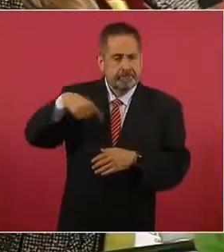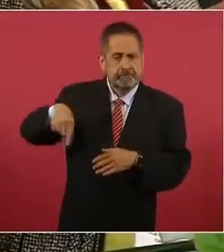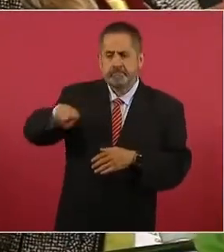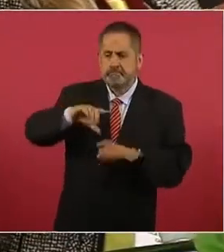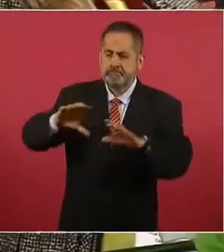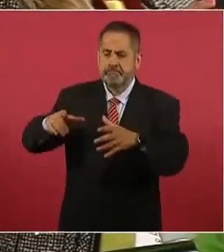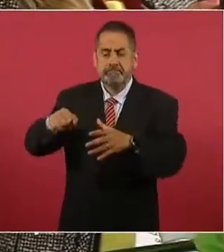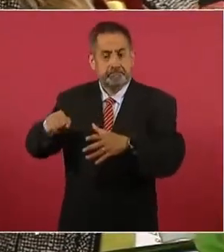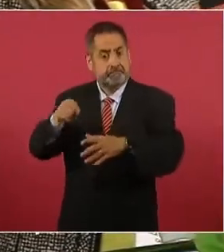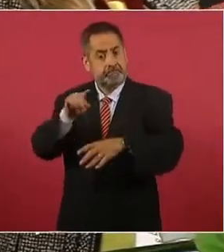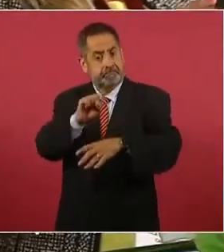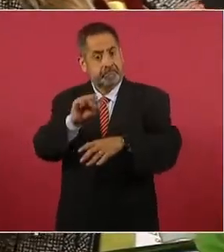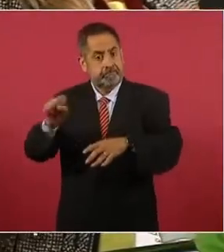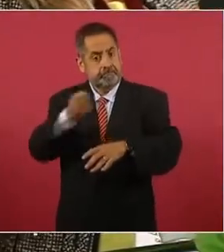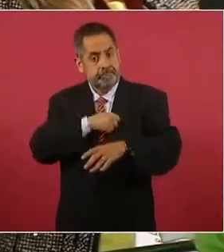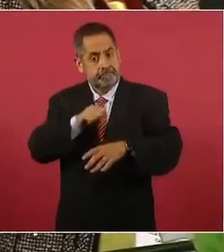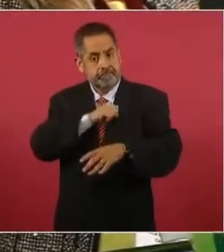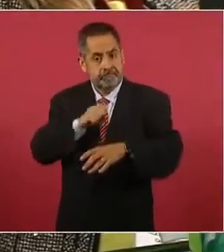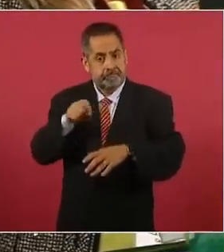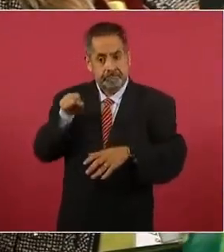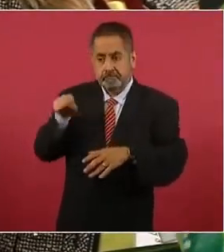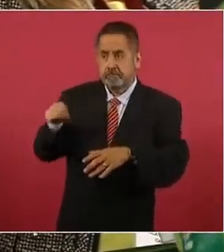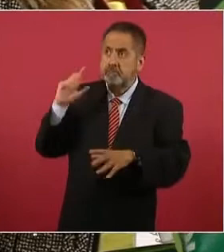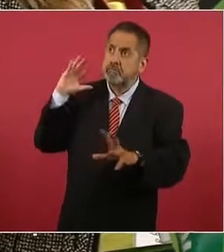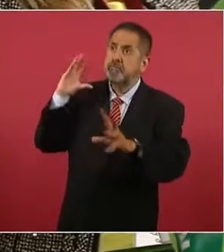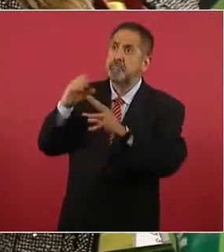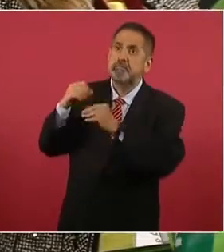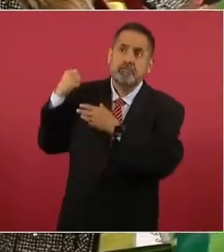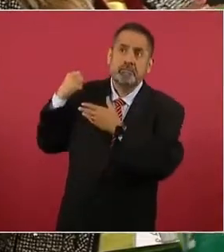área de la Secretaría de Salud tenga tanto